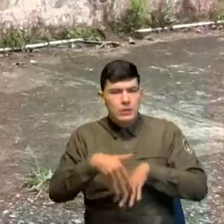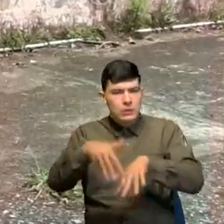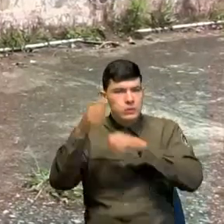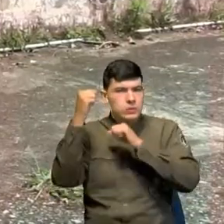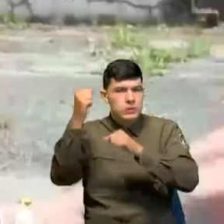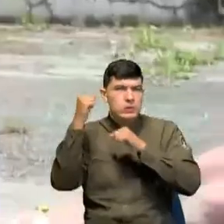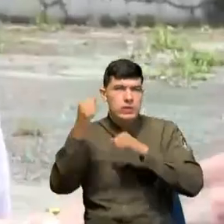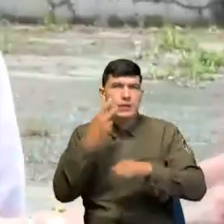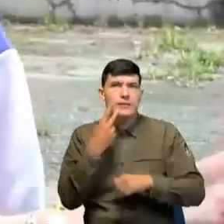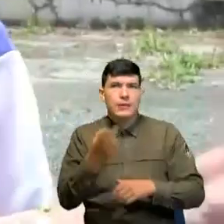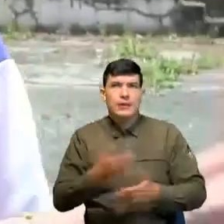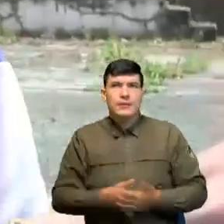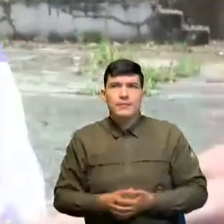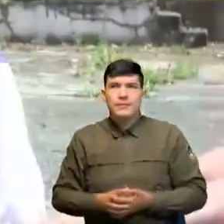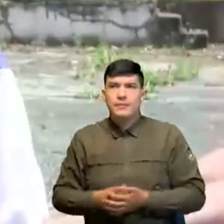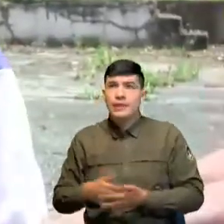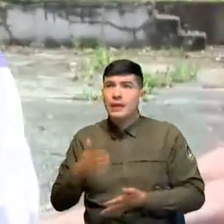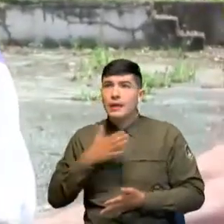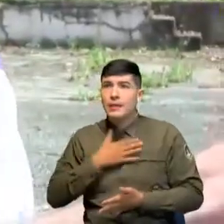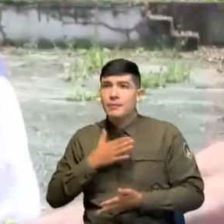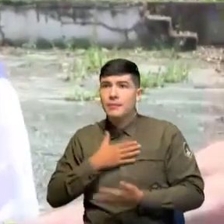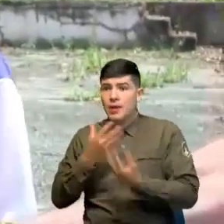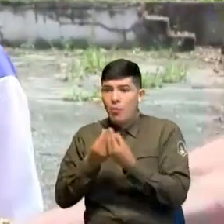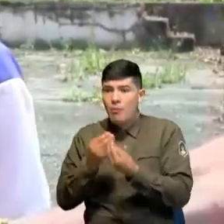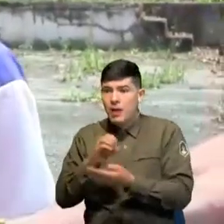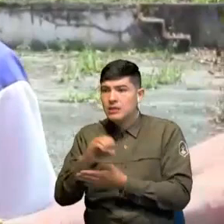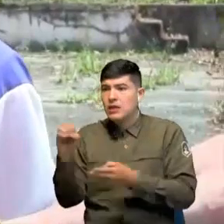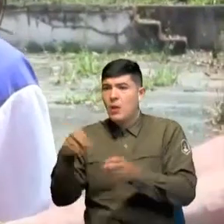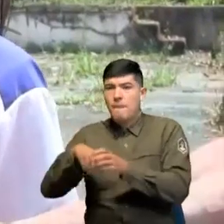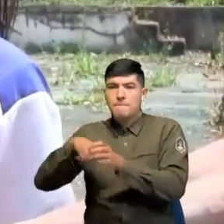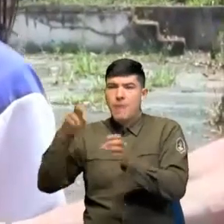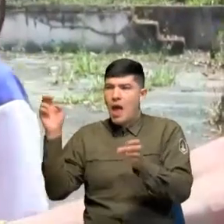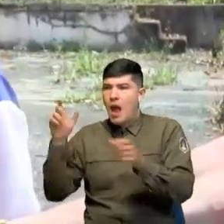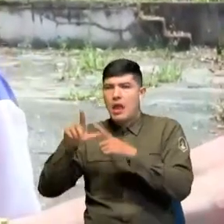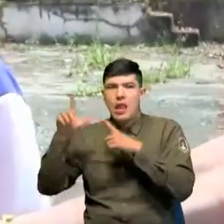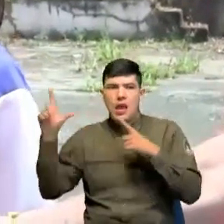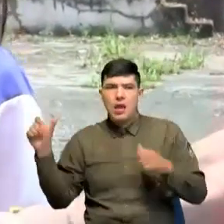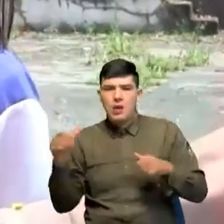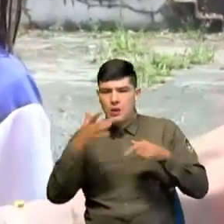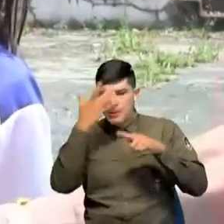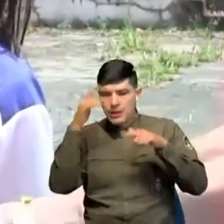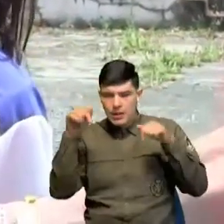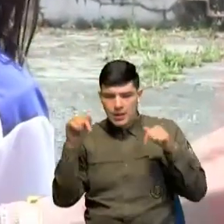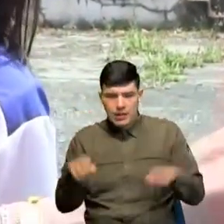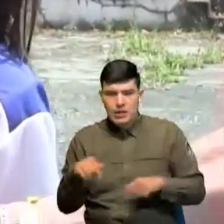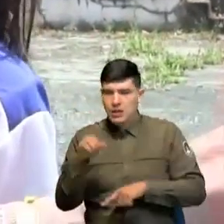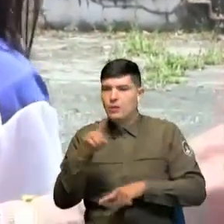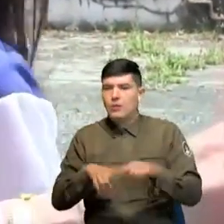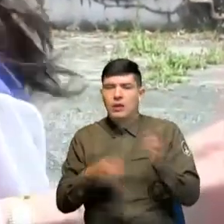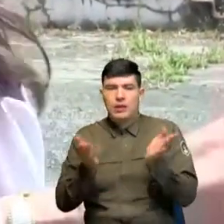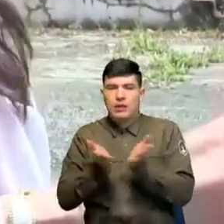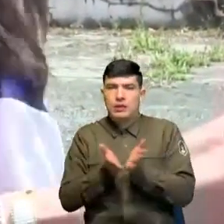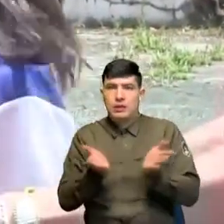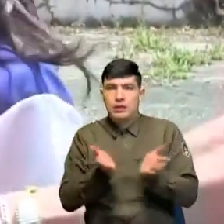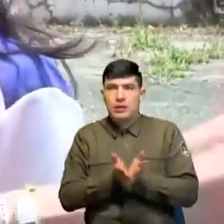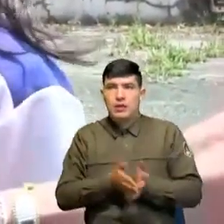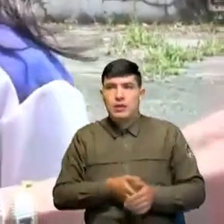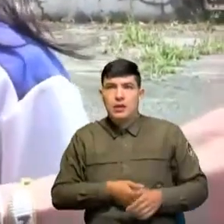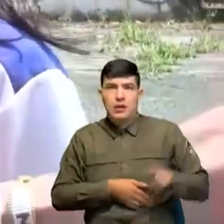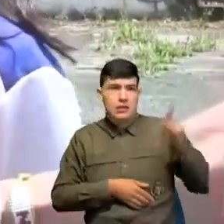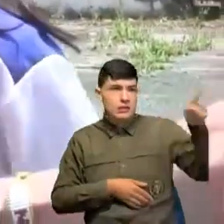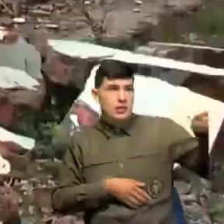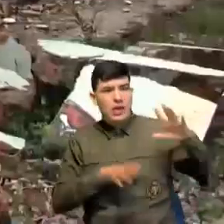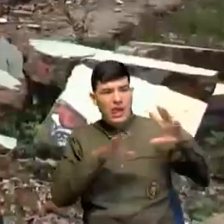llamado clemente. Mis compañeros están yendo porque acá no se puede estudiar. Allá